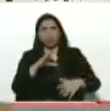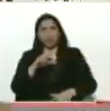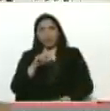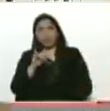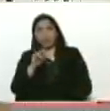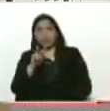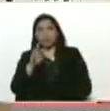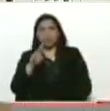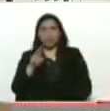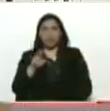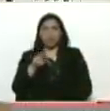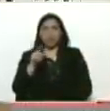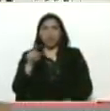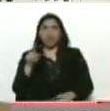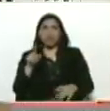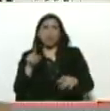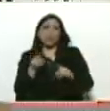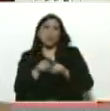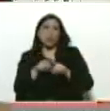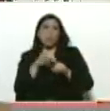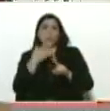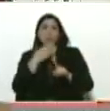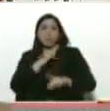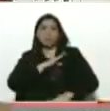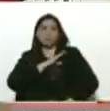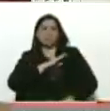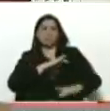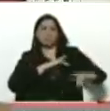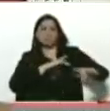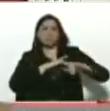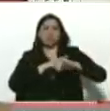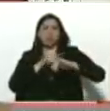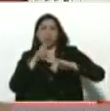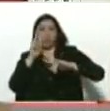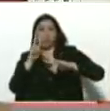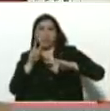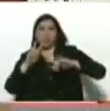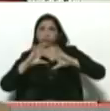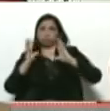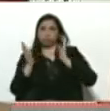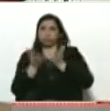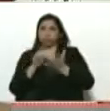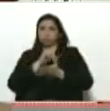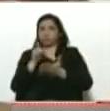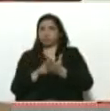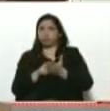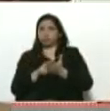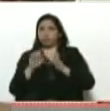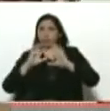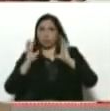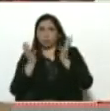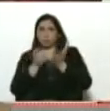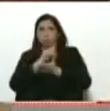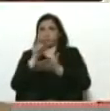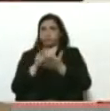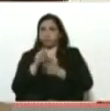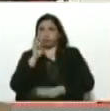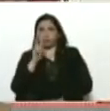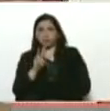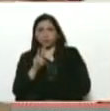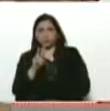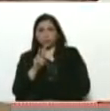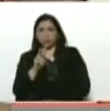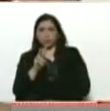ese avión como que ese avión fuera de él. Solo vio el mundo entero. El mundo entero lo vio. Se